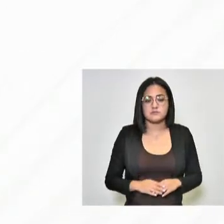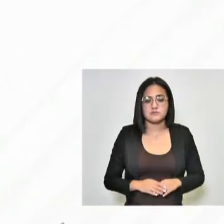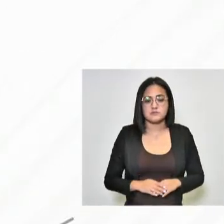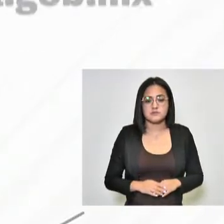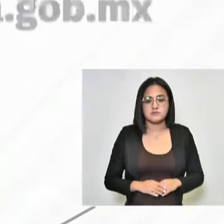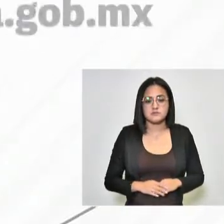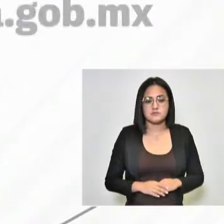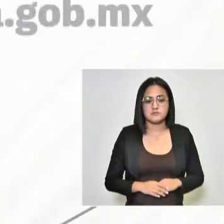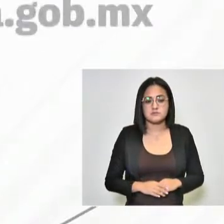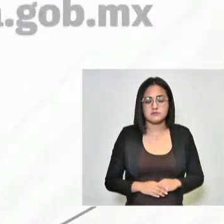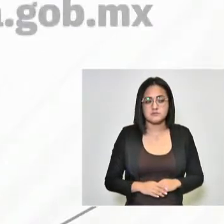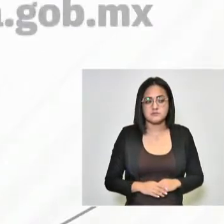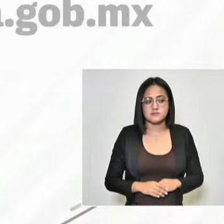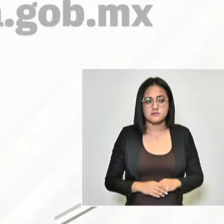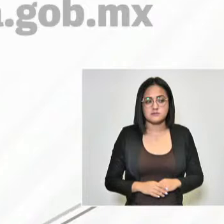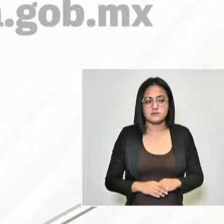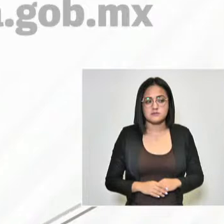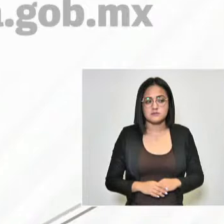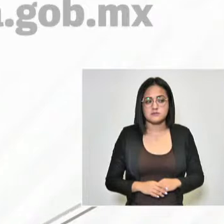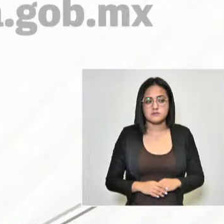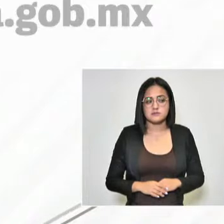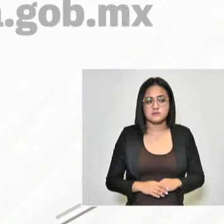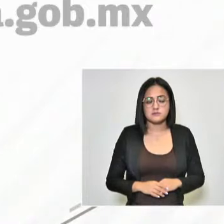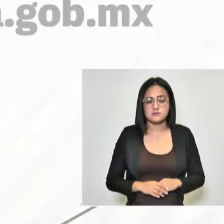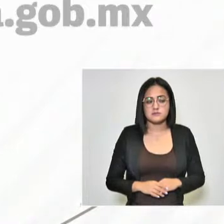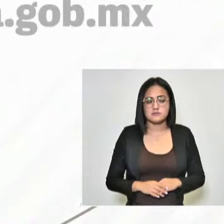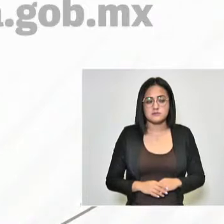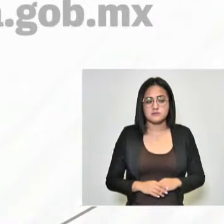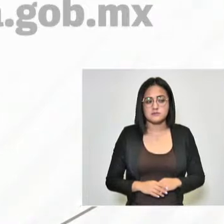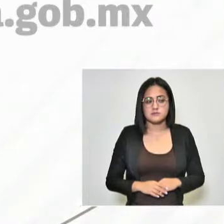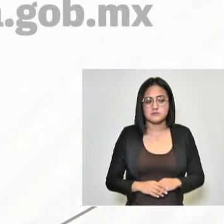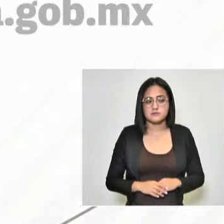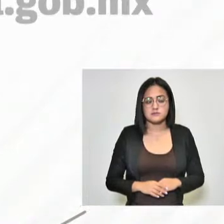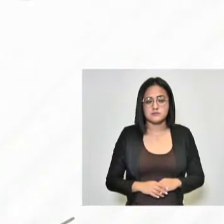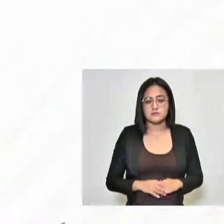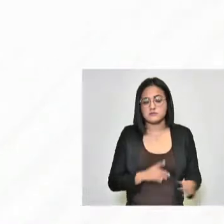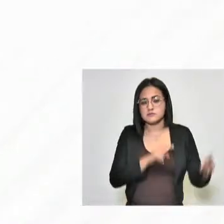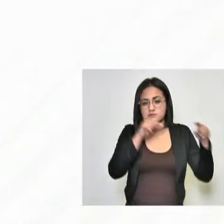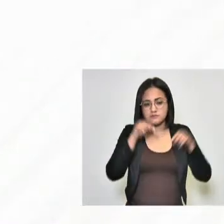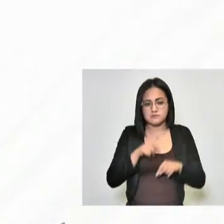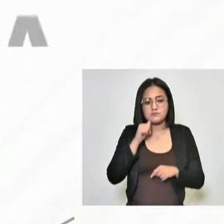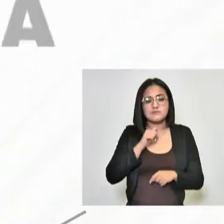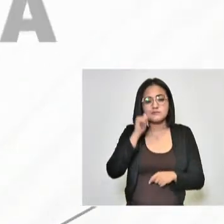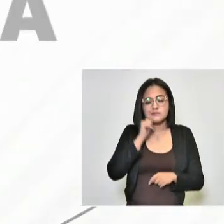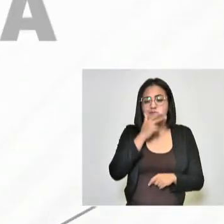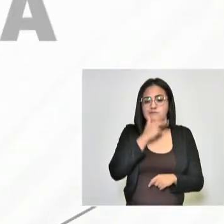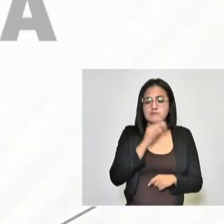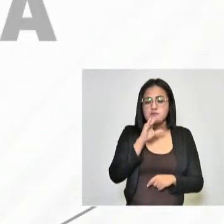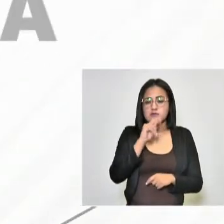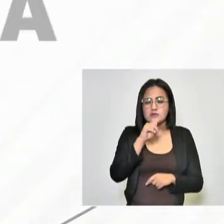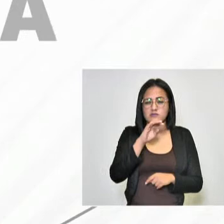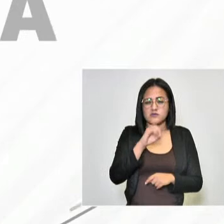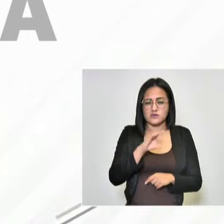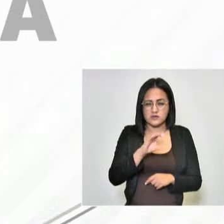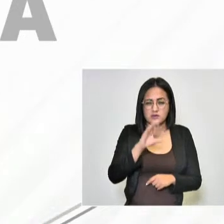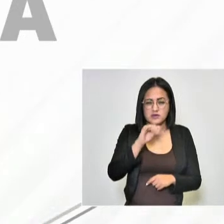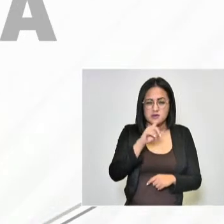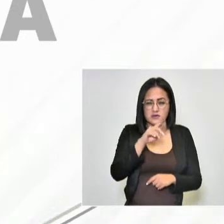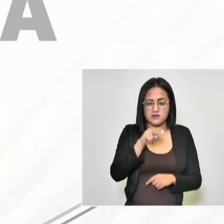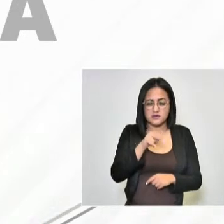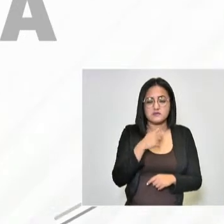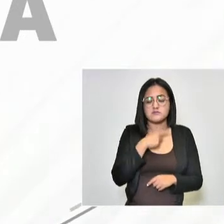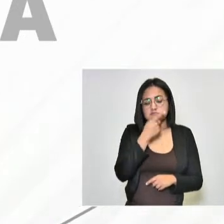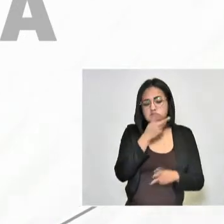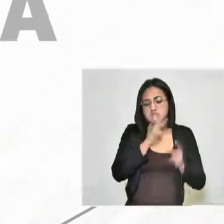que sí? Sí. Ingeniero Cuauhtémoc Arenas a visitarme ayer. Él, según